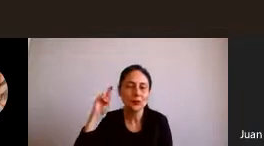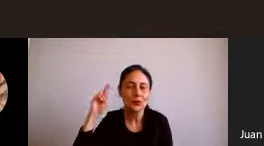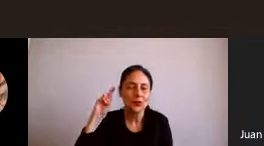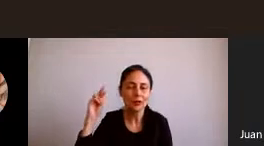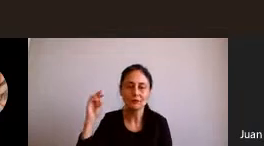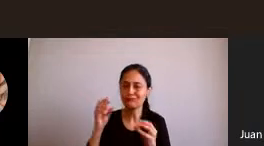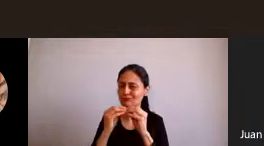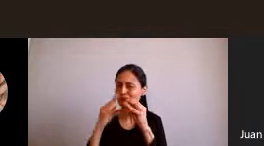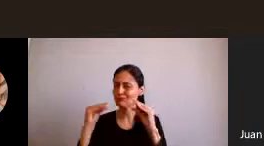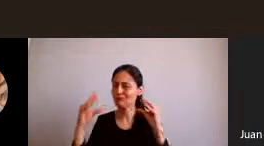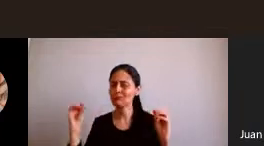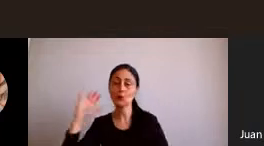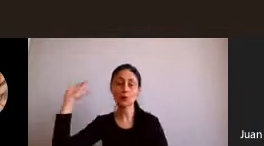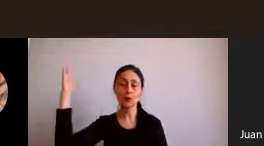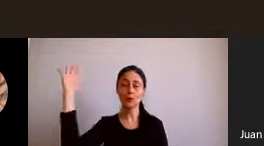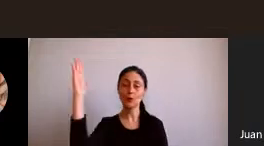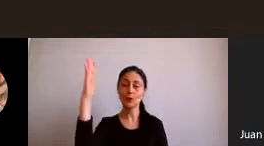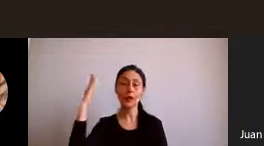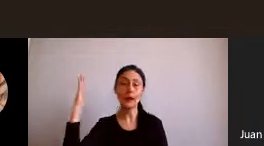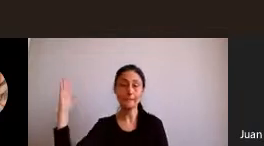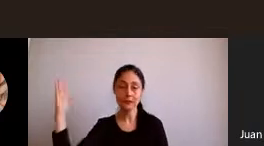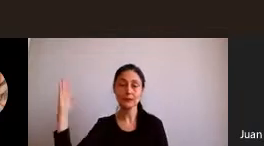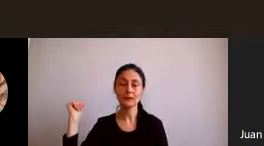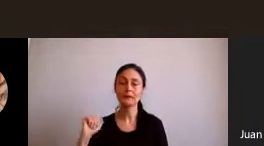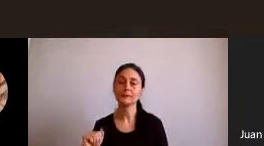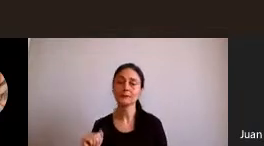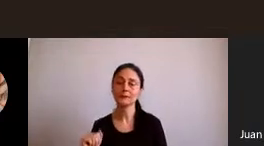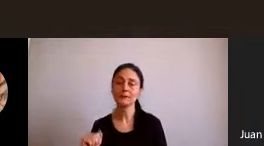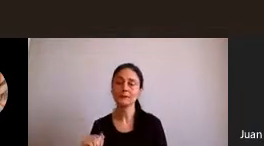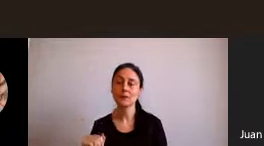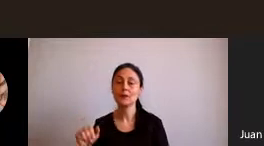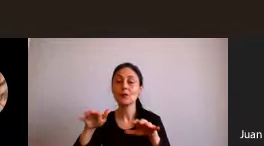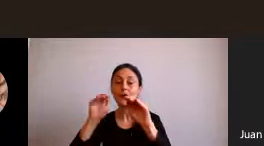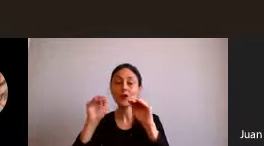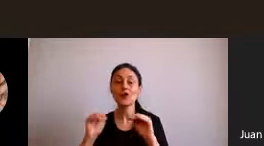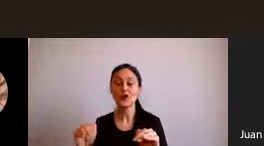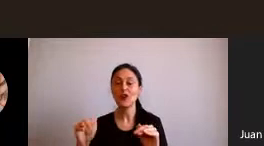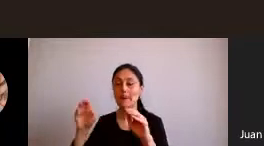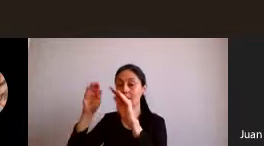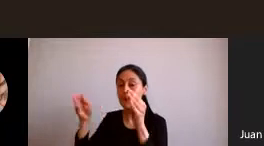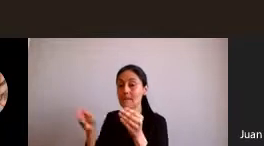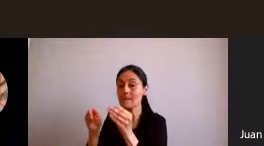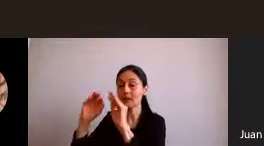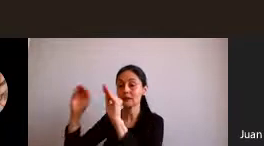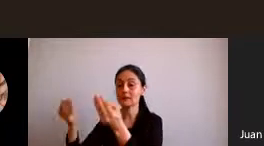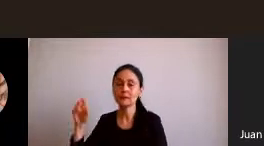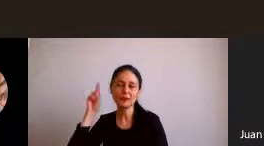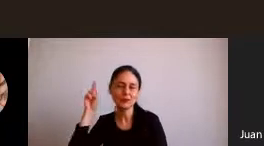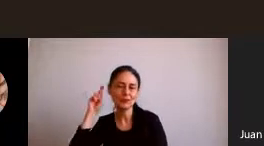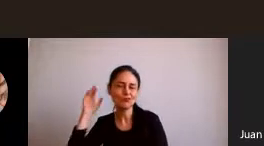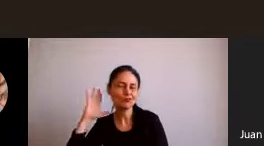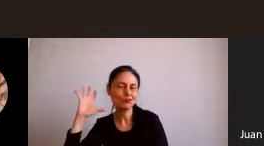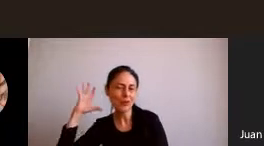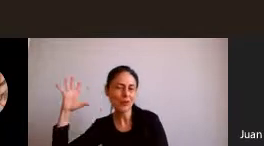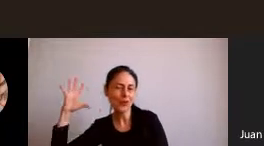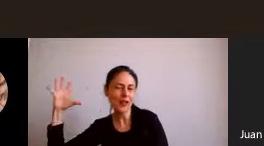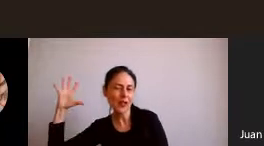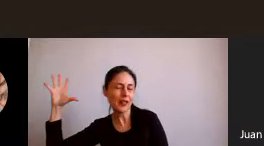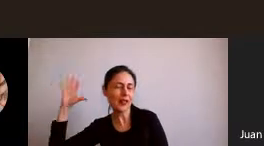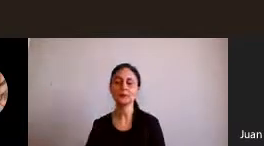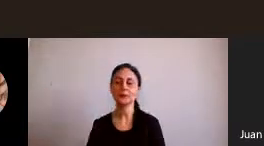ruido ambiental o ruido en el fondo no están los mismos equipamientos, y se ha visto que el nivel de ruido de los pacientes cuando están en